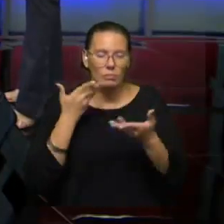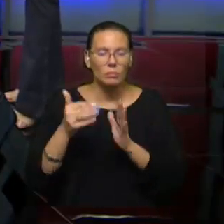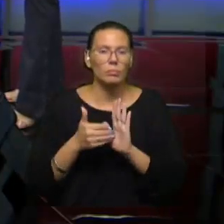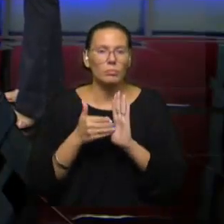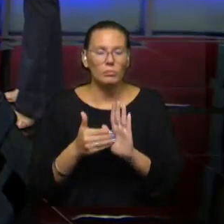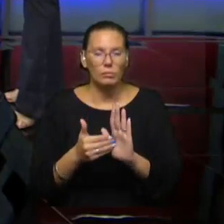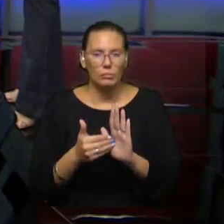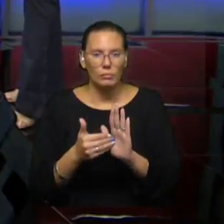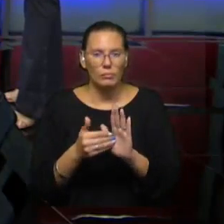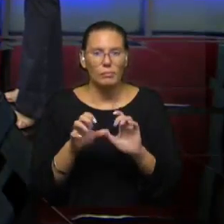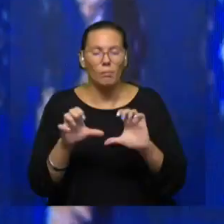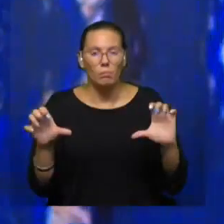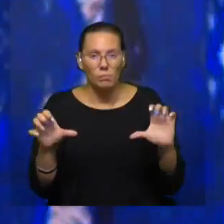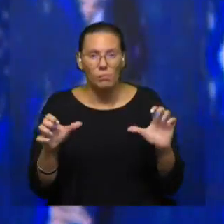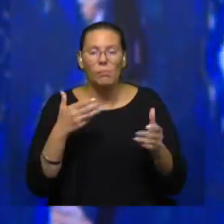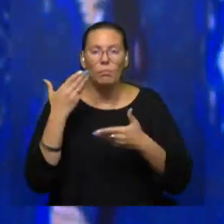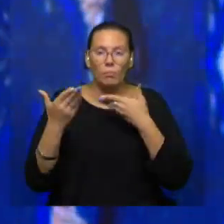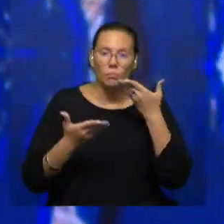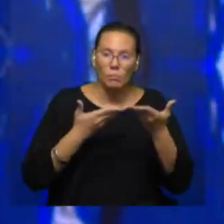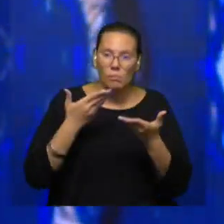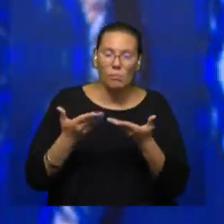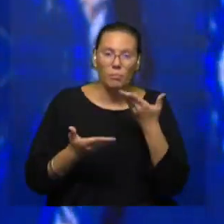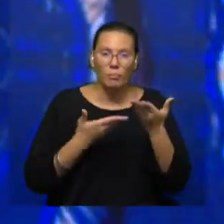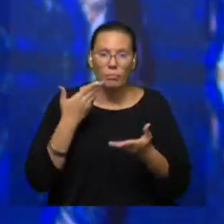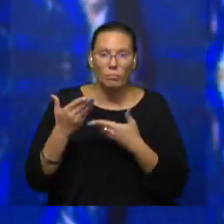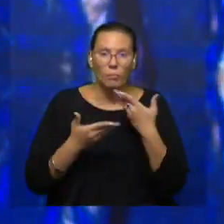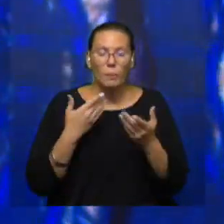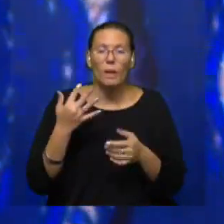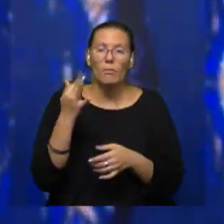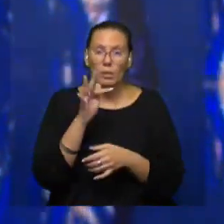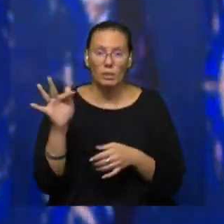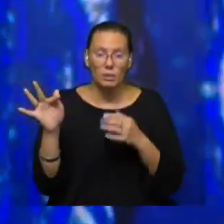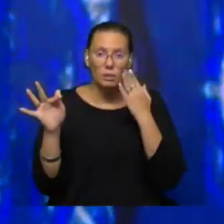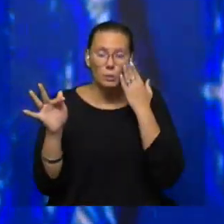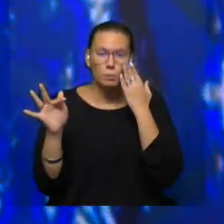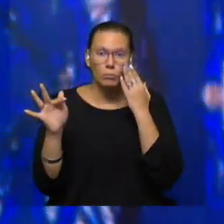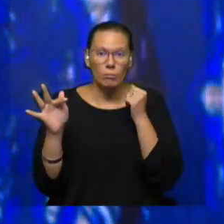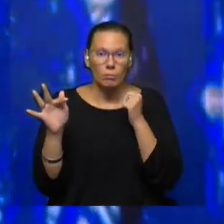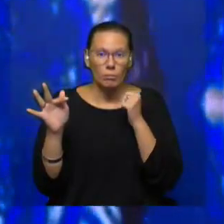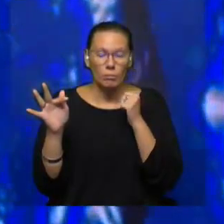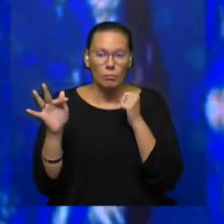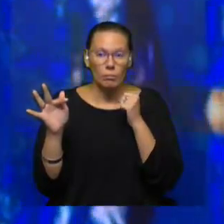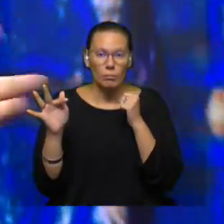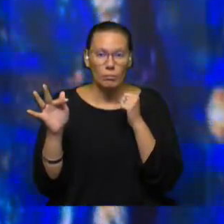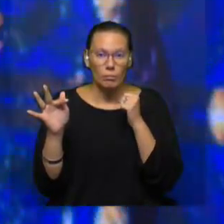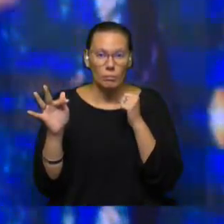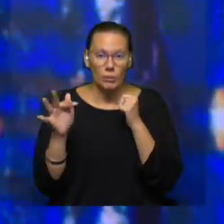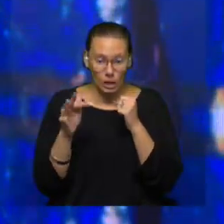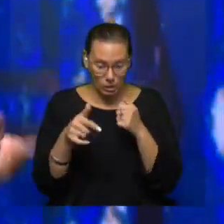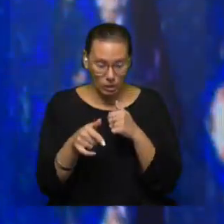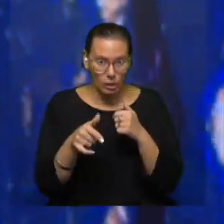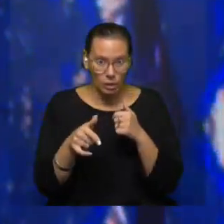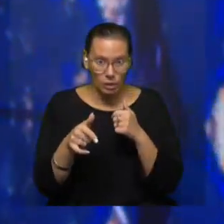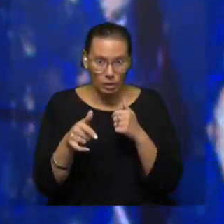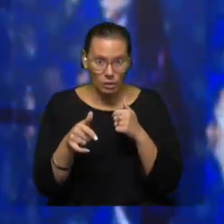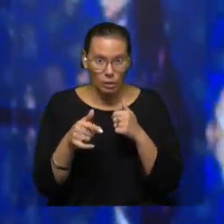presentar todo lo que es ecuación, las canciones que tocamos en francés durante este evento